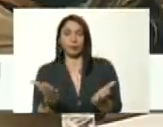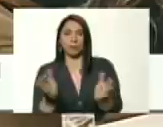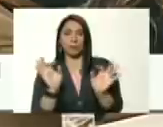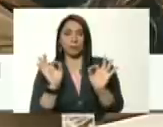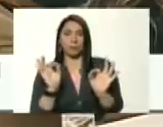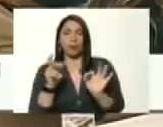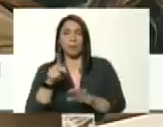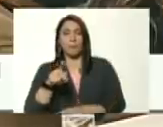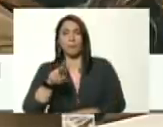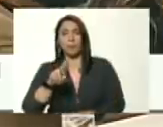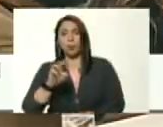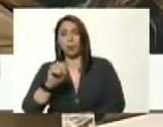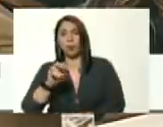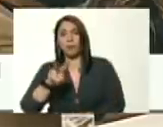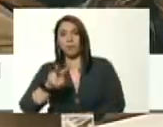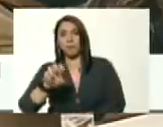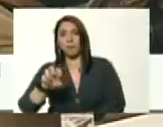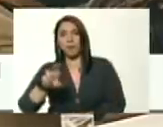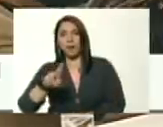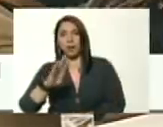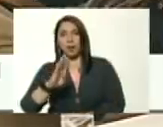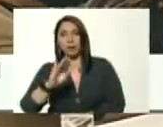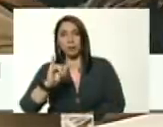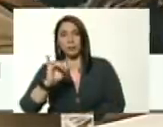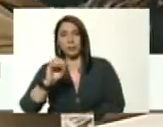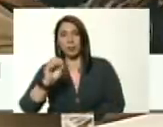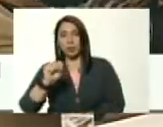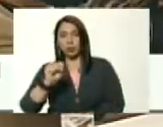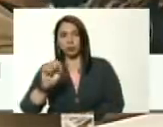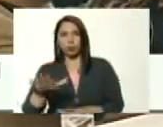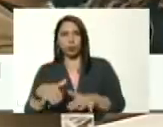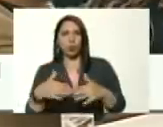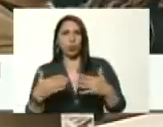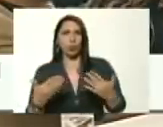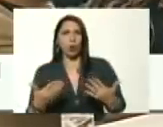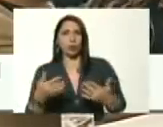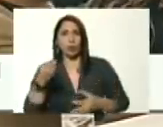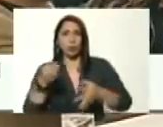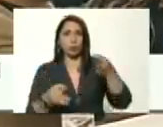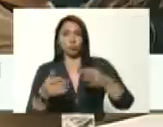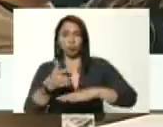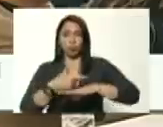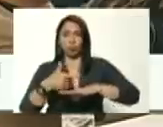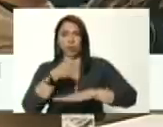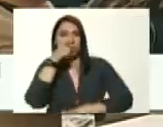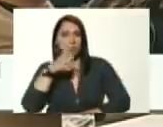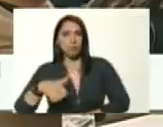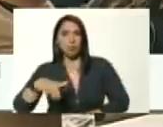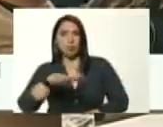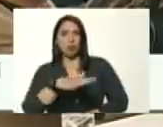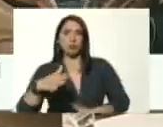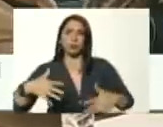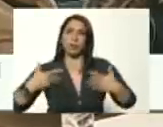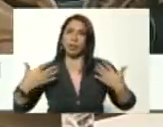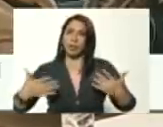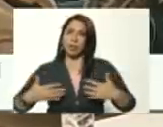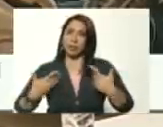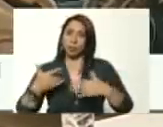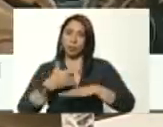proverbio dice cuando lo justo gobierna el pueblo se alegra gobernador